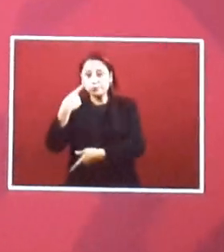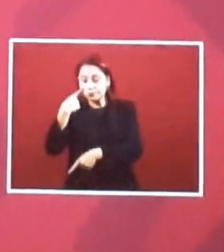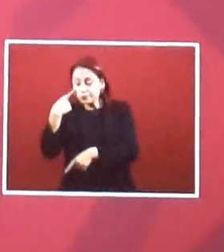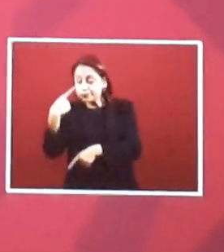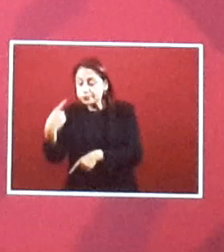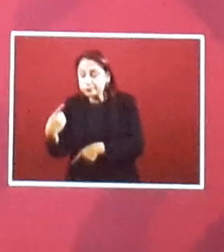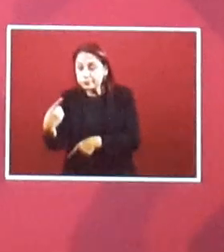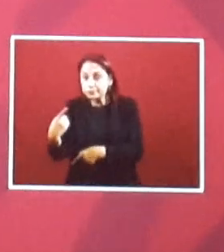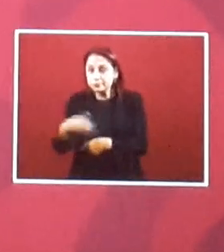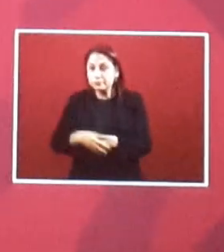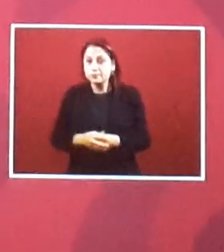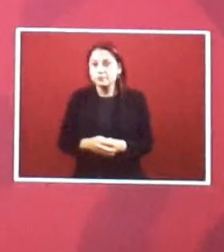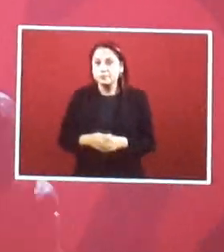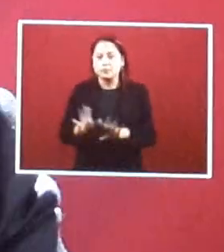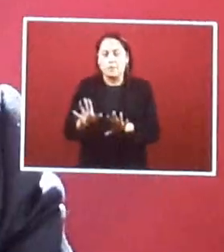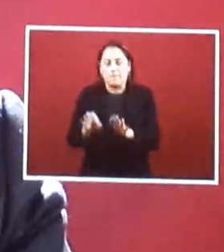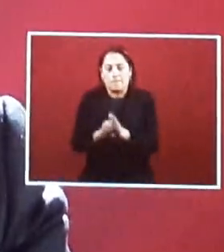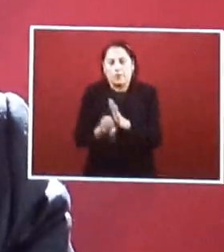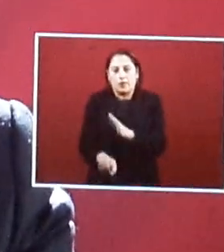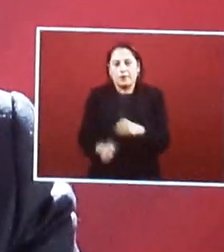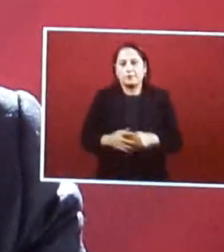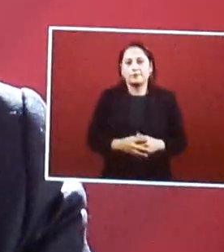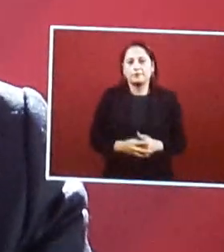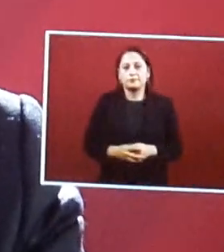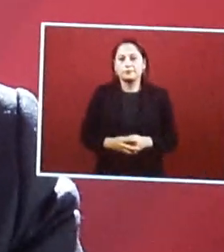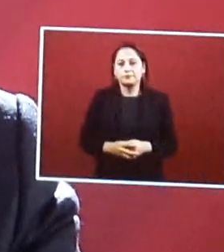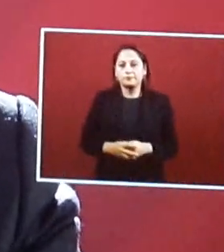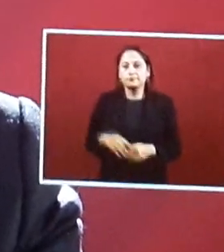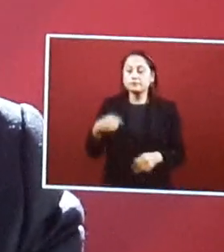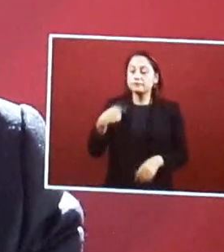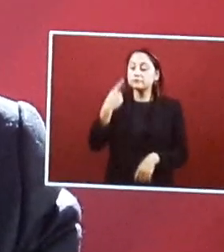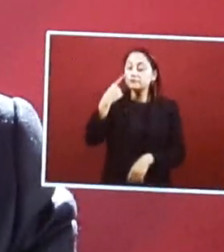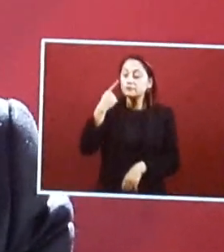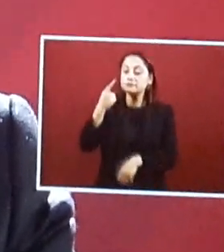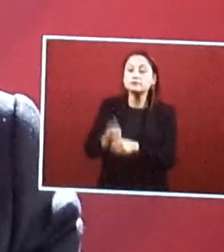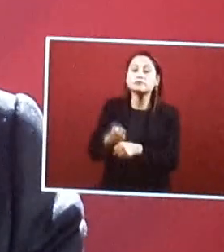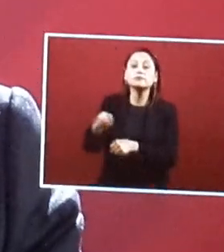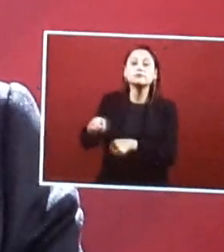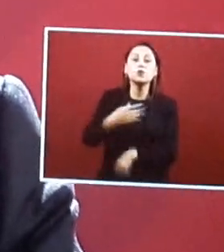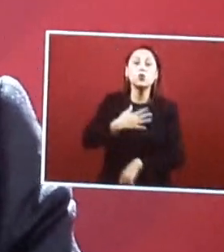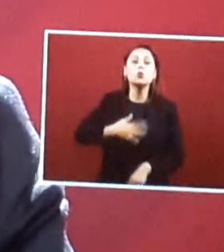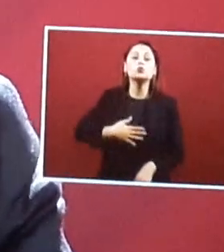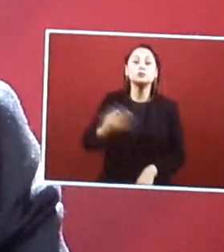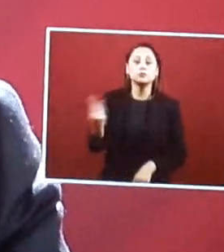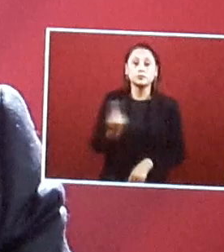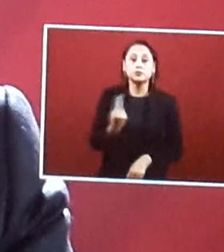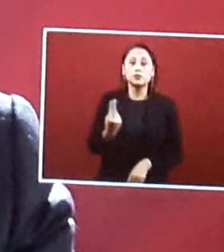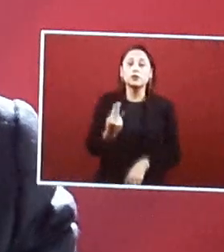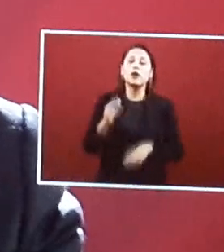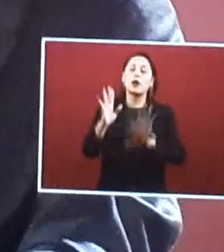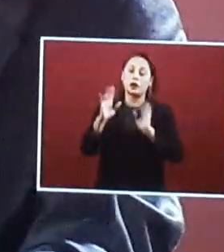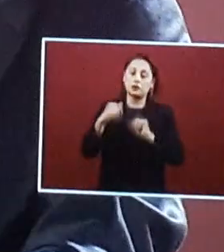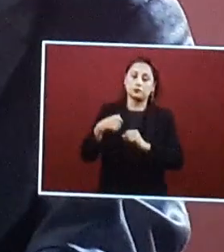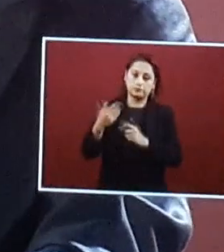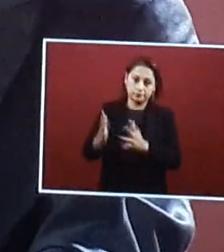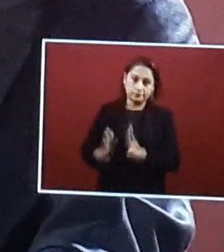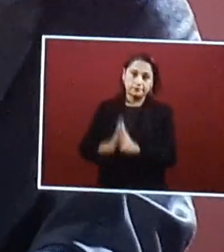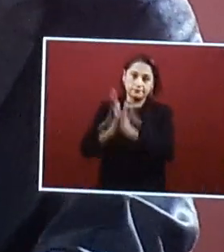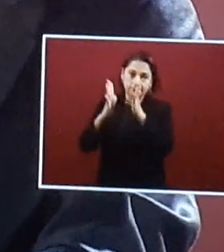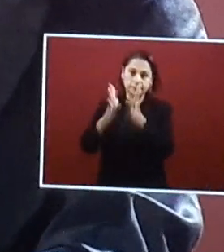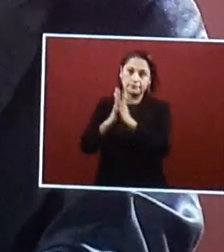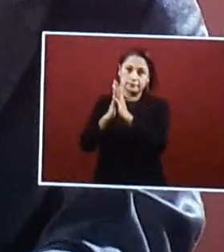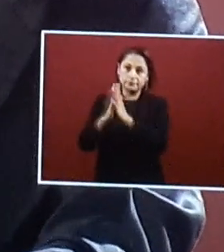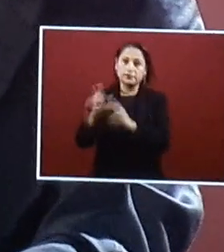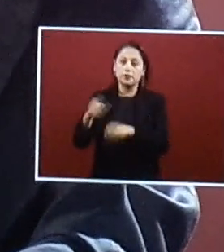decir, que haya justicia, que no haya sindicatos predilectos